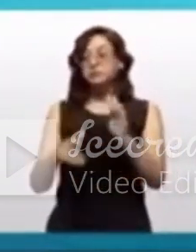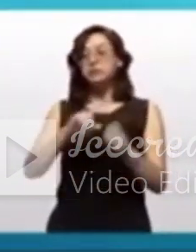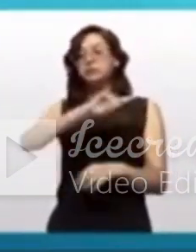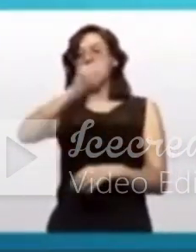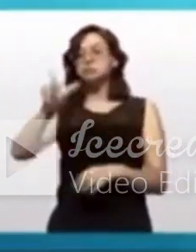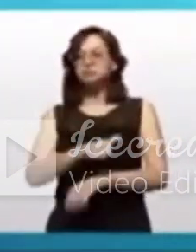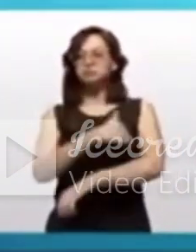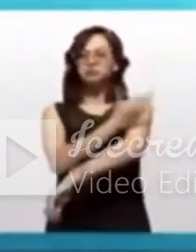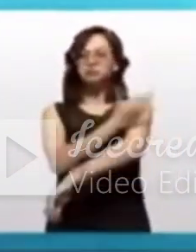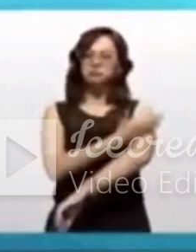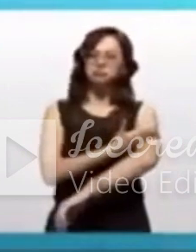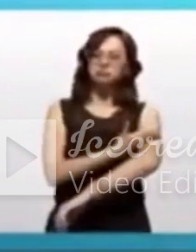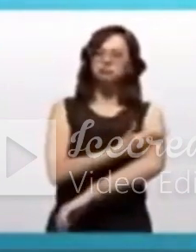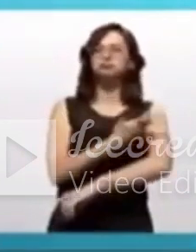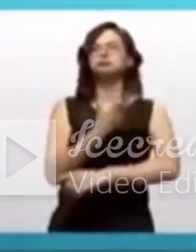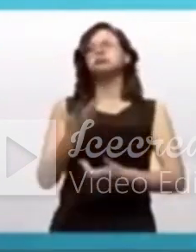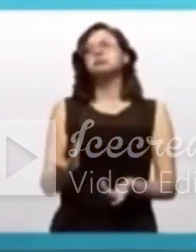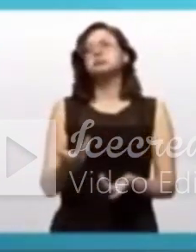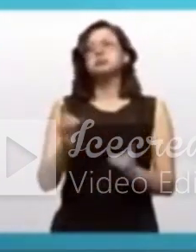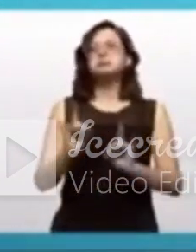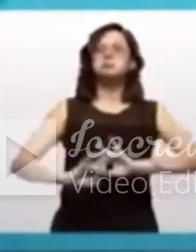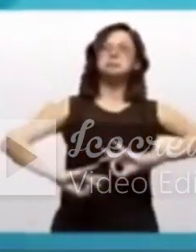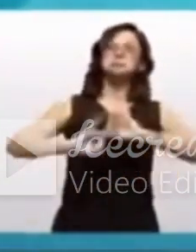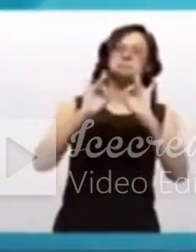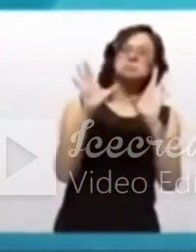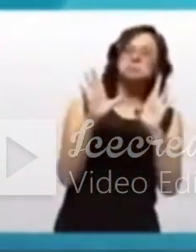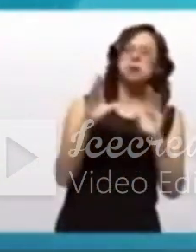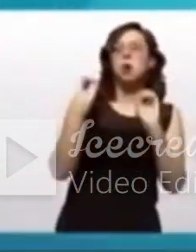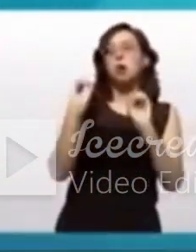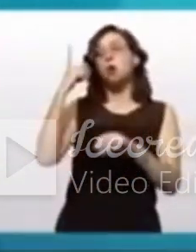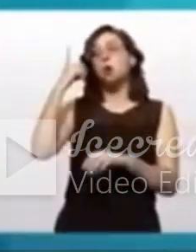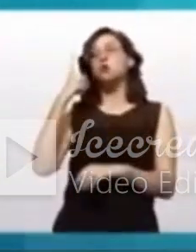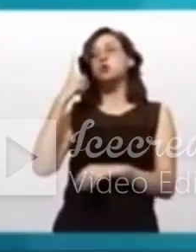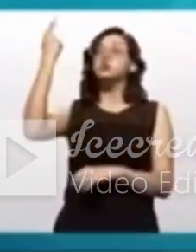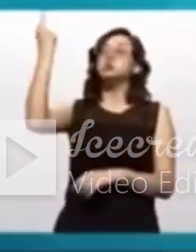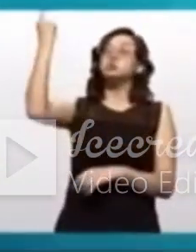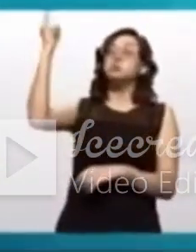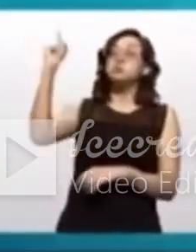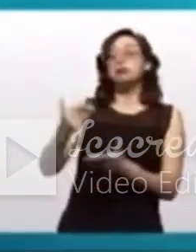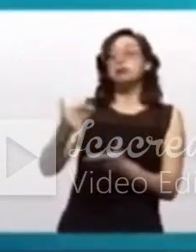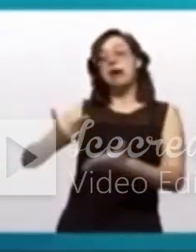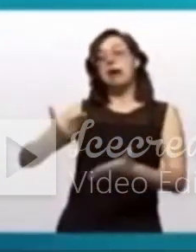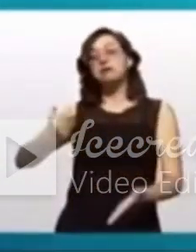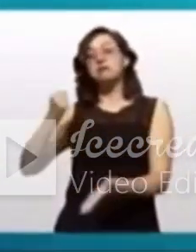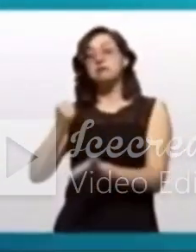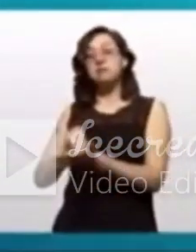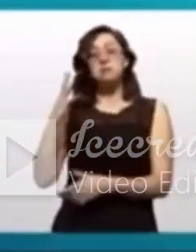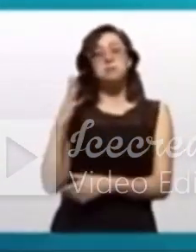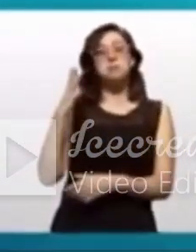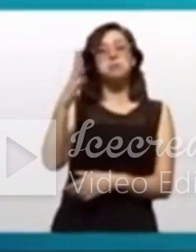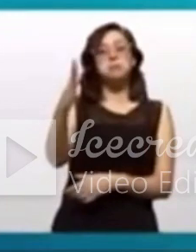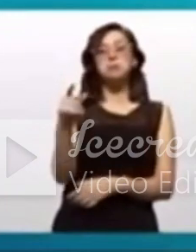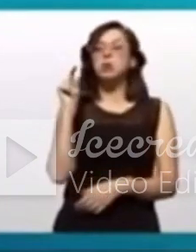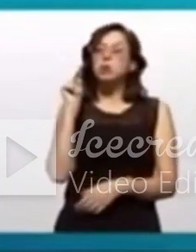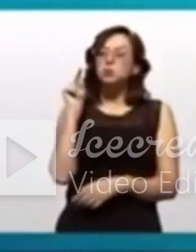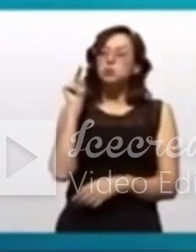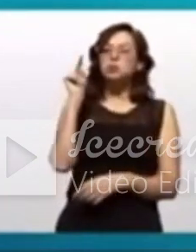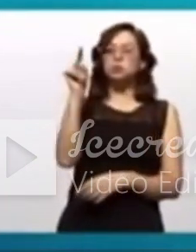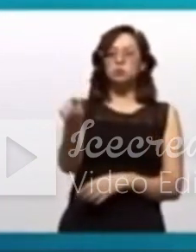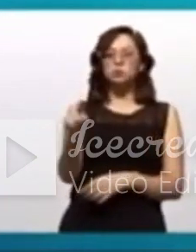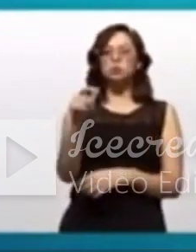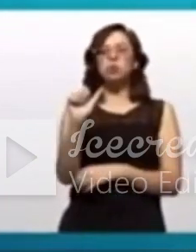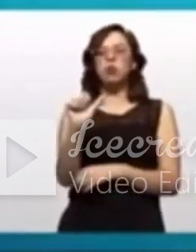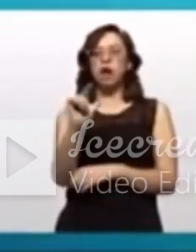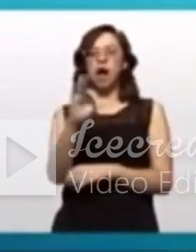entremeses cervantinos, quizá por casualidad o porque la mano de Dios lo trazó con tiempo, encontraste en el jardín de la Unión